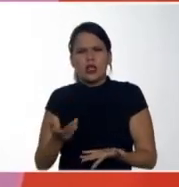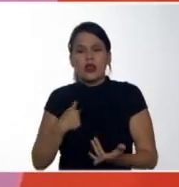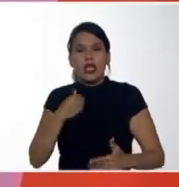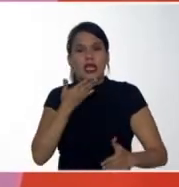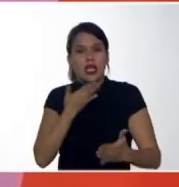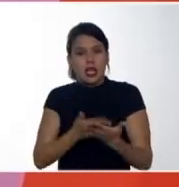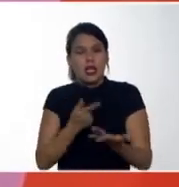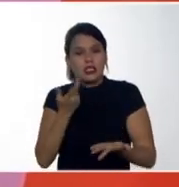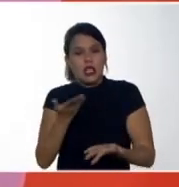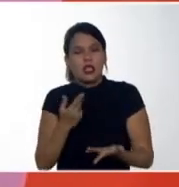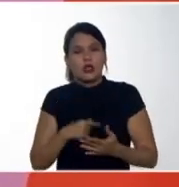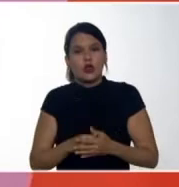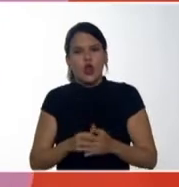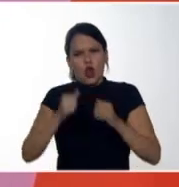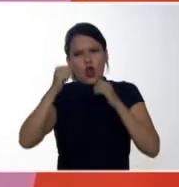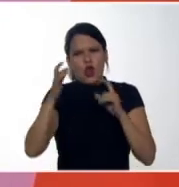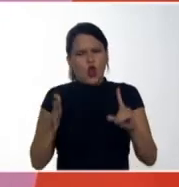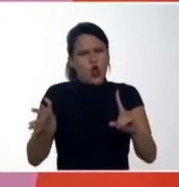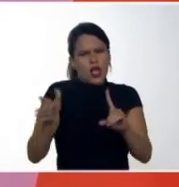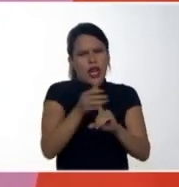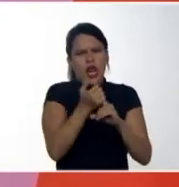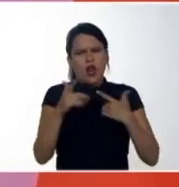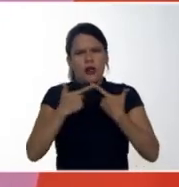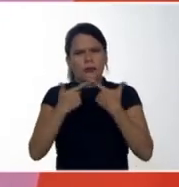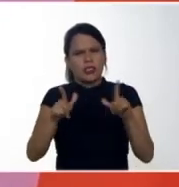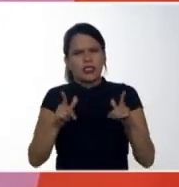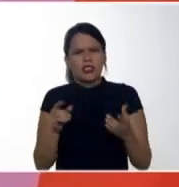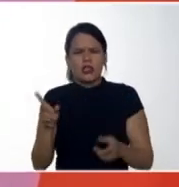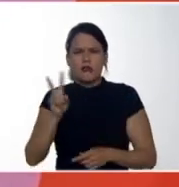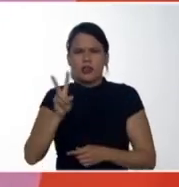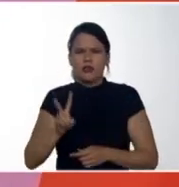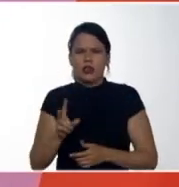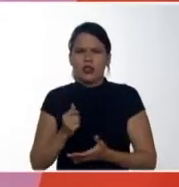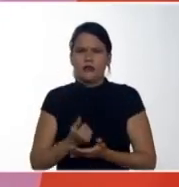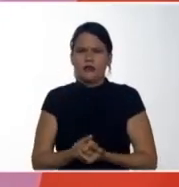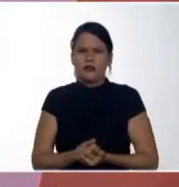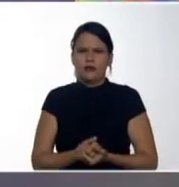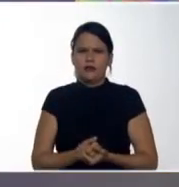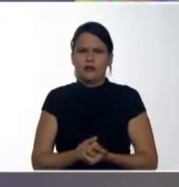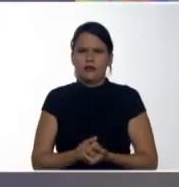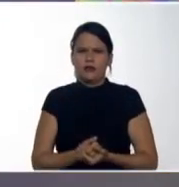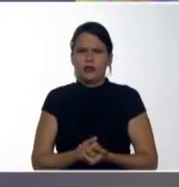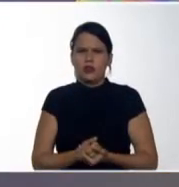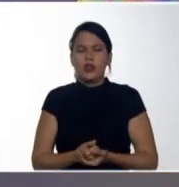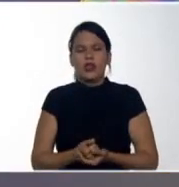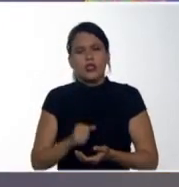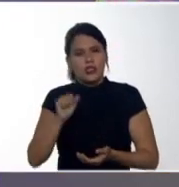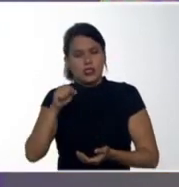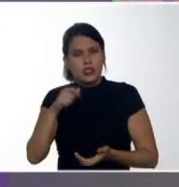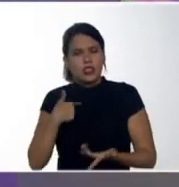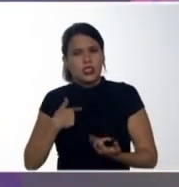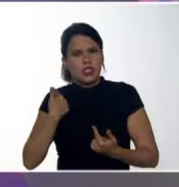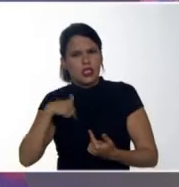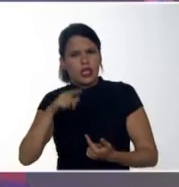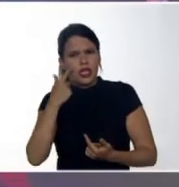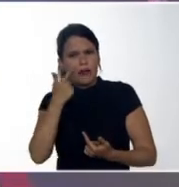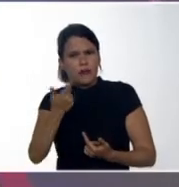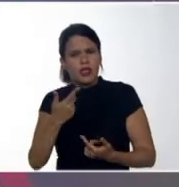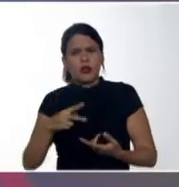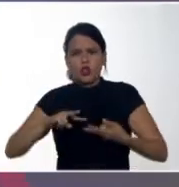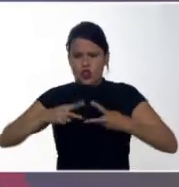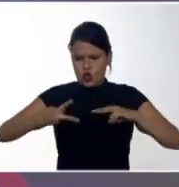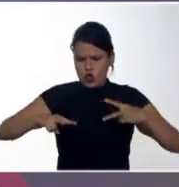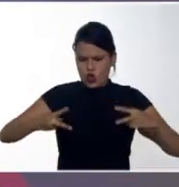gracias a ellos lograron la independencia de Venezuela. Totalmente de acuerdo con usted. Entonces, sí, tiene que ver con nuestro